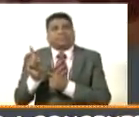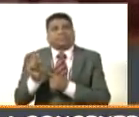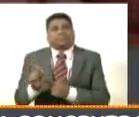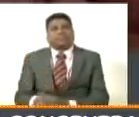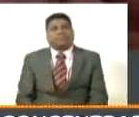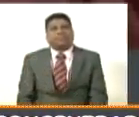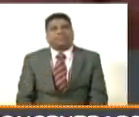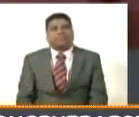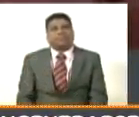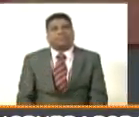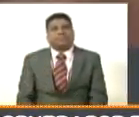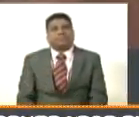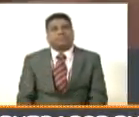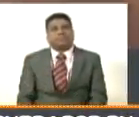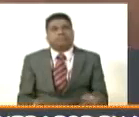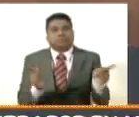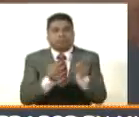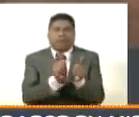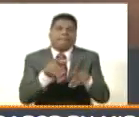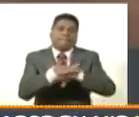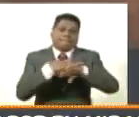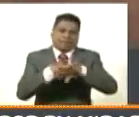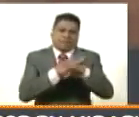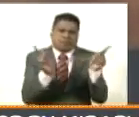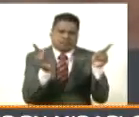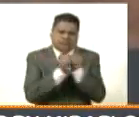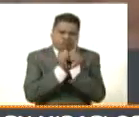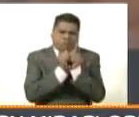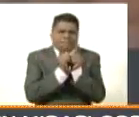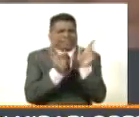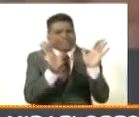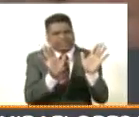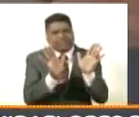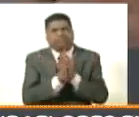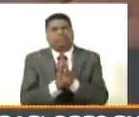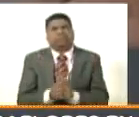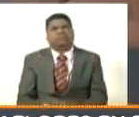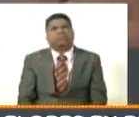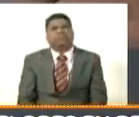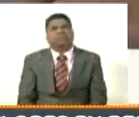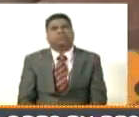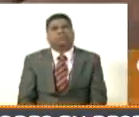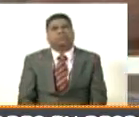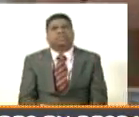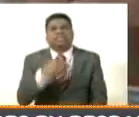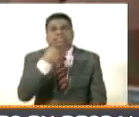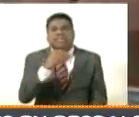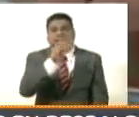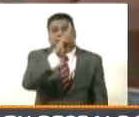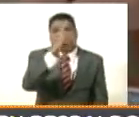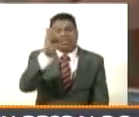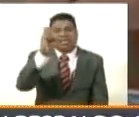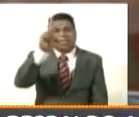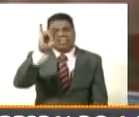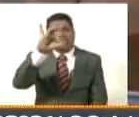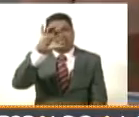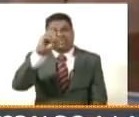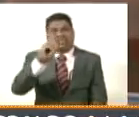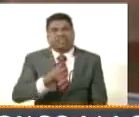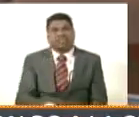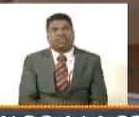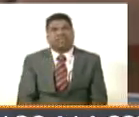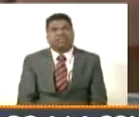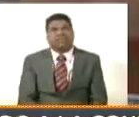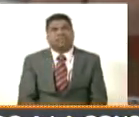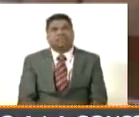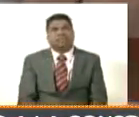muy precaria en esta lámina, y me disculpan, pero aquí está el sector de la Delicia, aquí está el parque conocido como